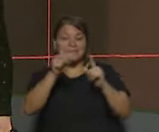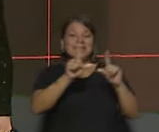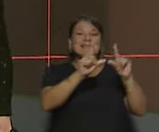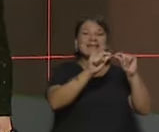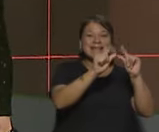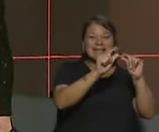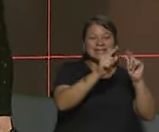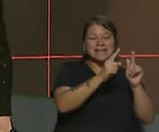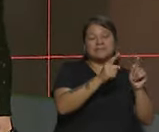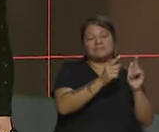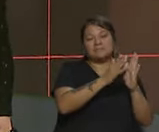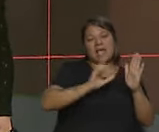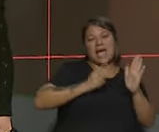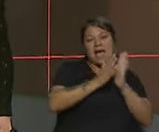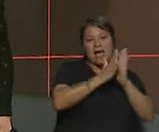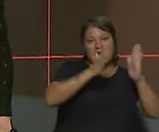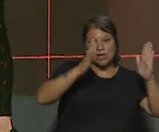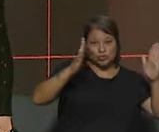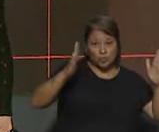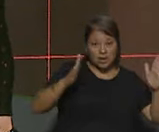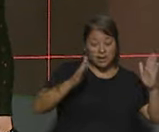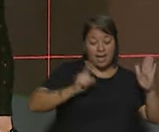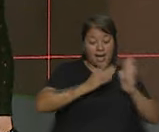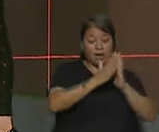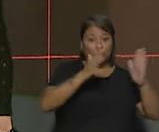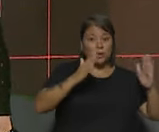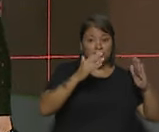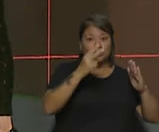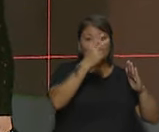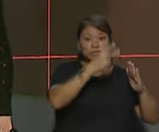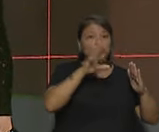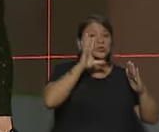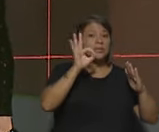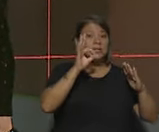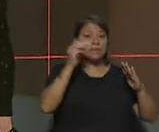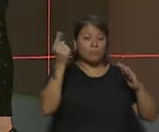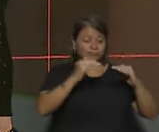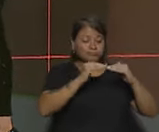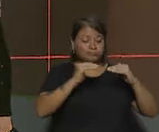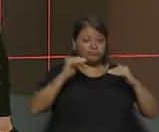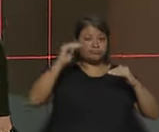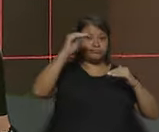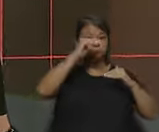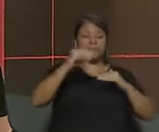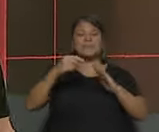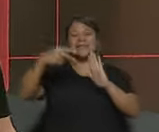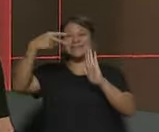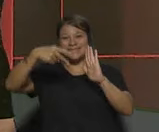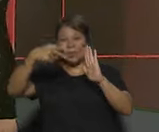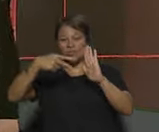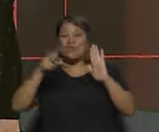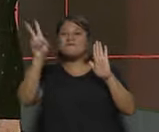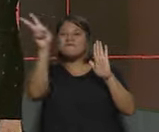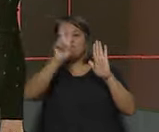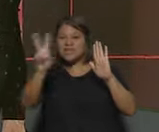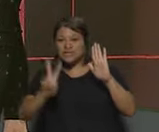20,6 y el interanual superior al 250 recién en el segundo puesto se encuentra Venezuela con